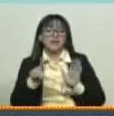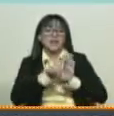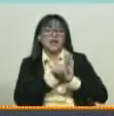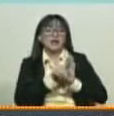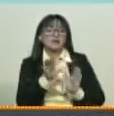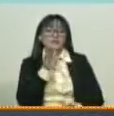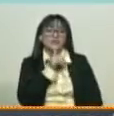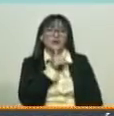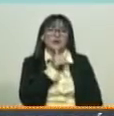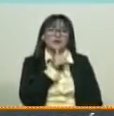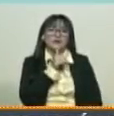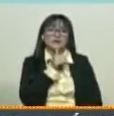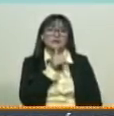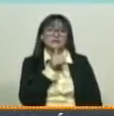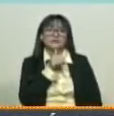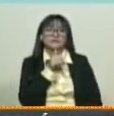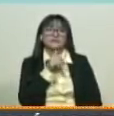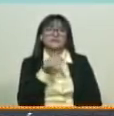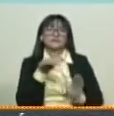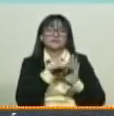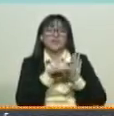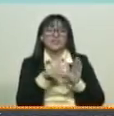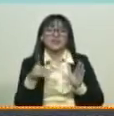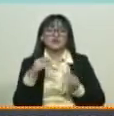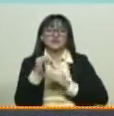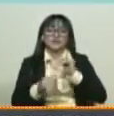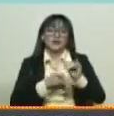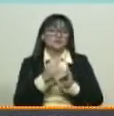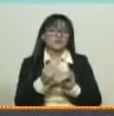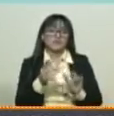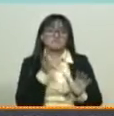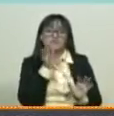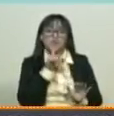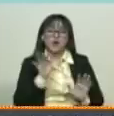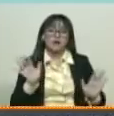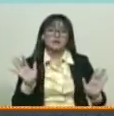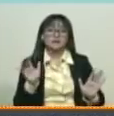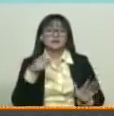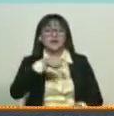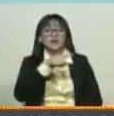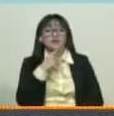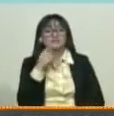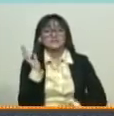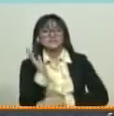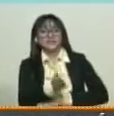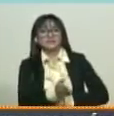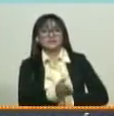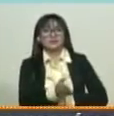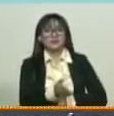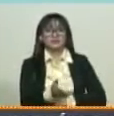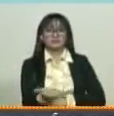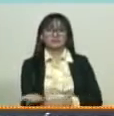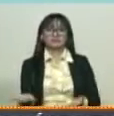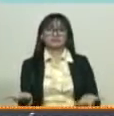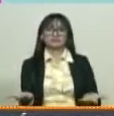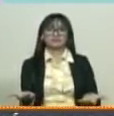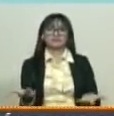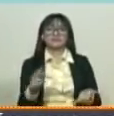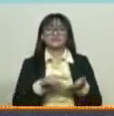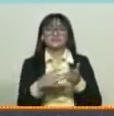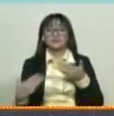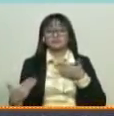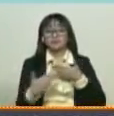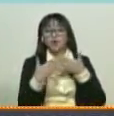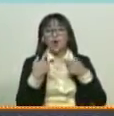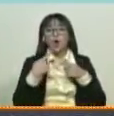ilícitas. No forman parte del derecho internacional y que ellos mal llaman sanciones y que en realidad son agresiones